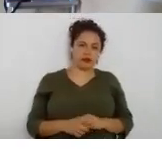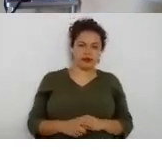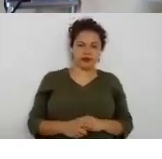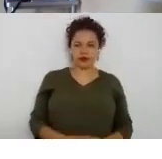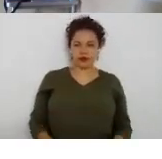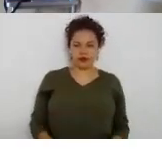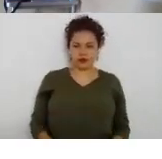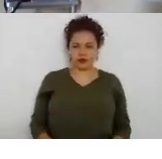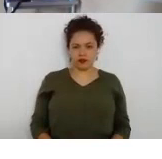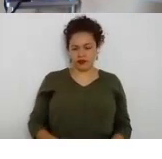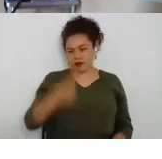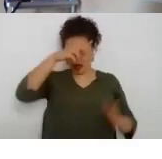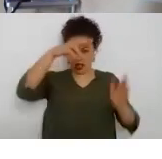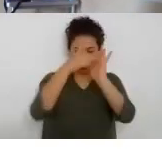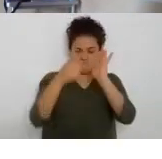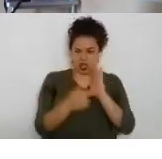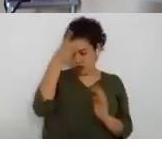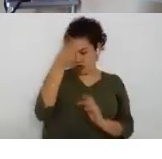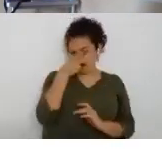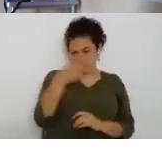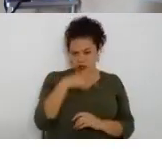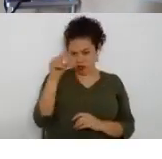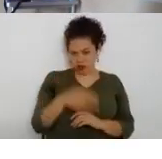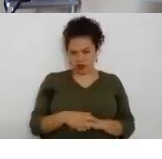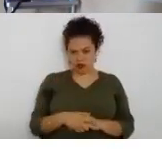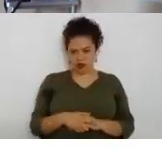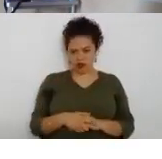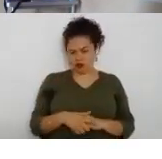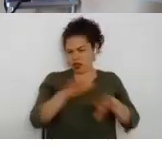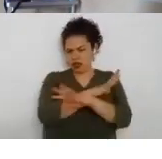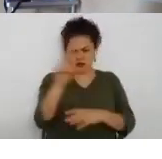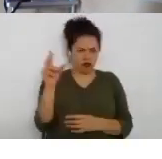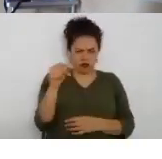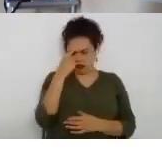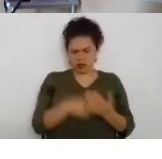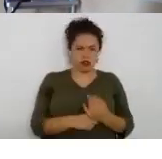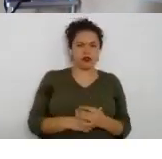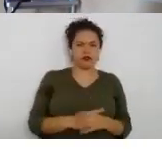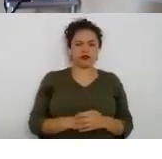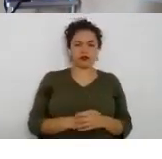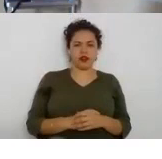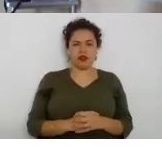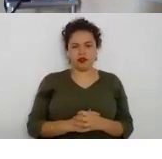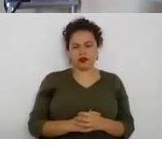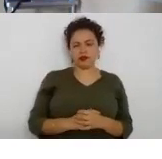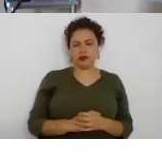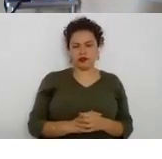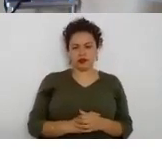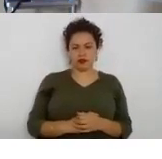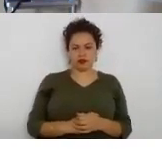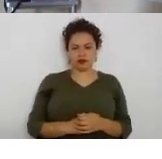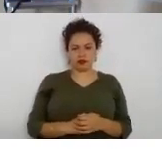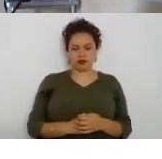Pues de acuerdo a la regla esta que nos estás dando, pues yo creo que no cambiaría. No cambiaría. Digo, no cambiaría